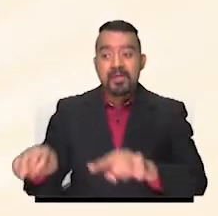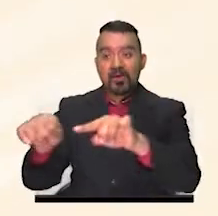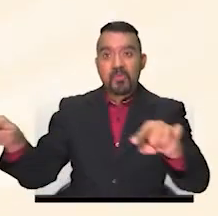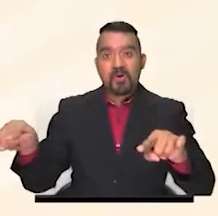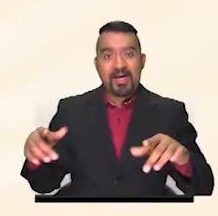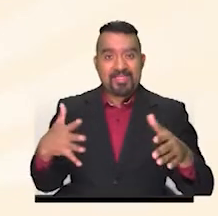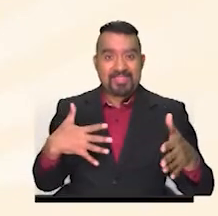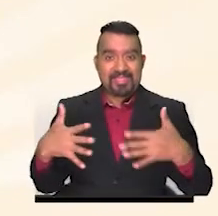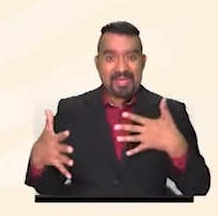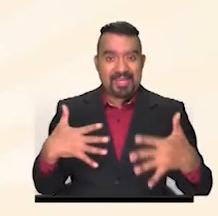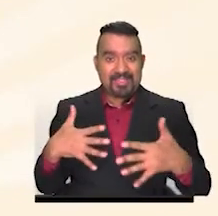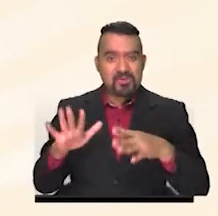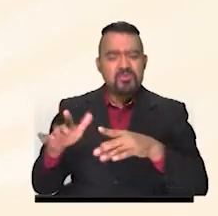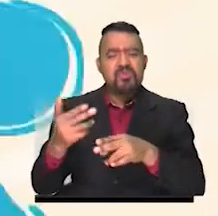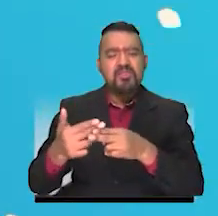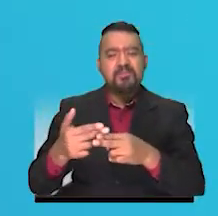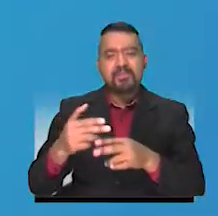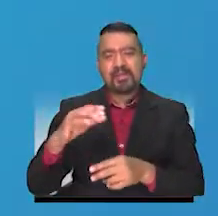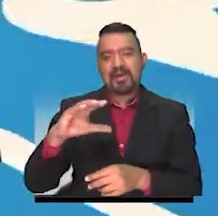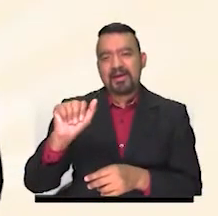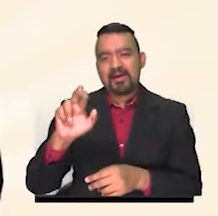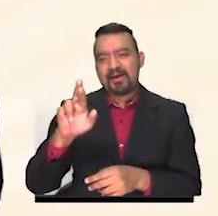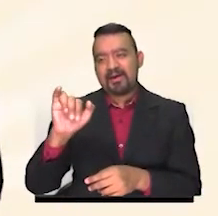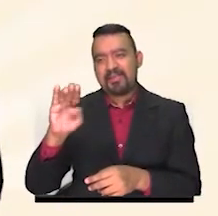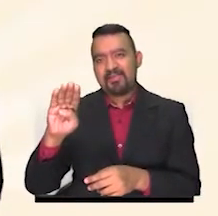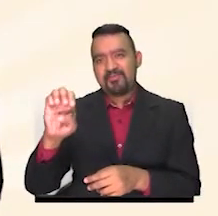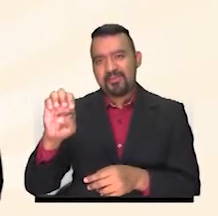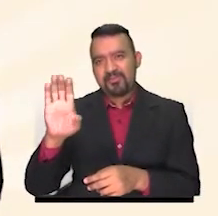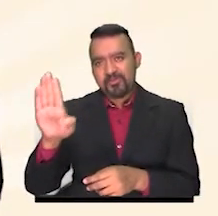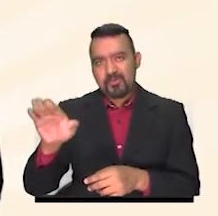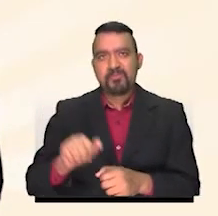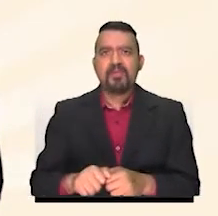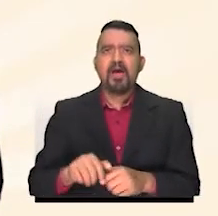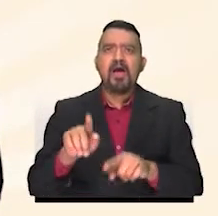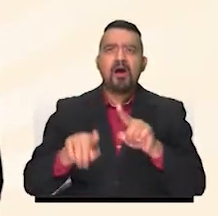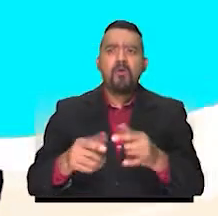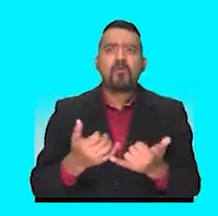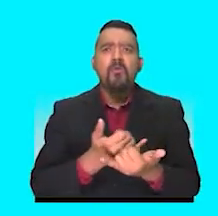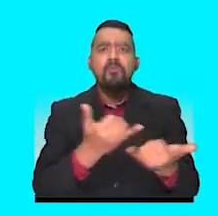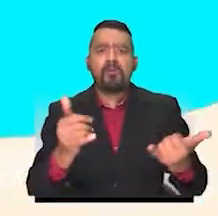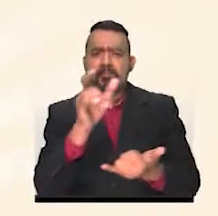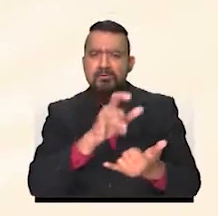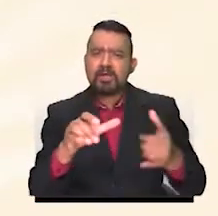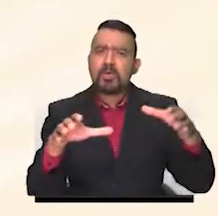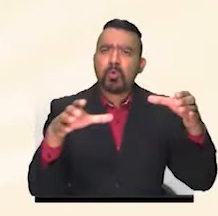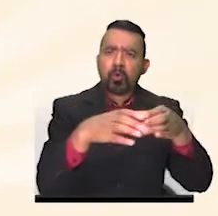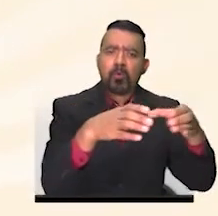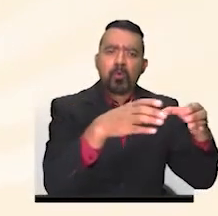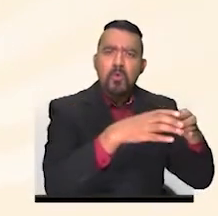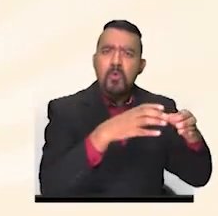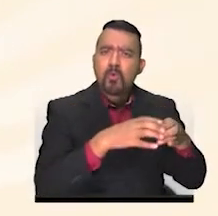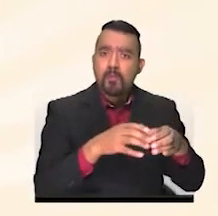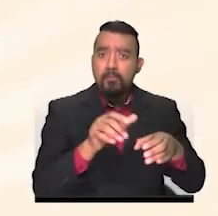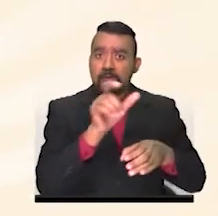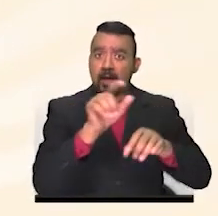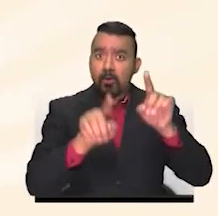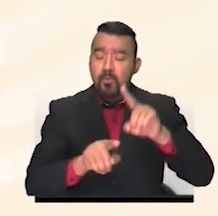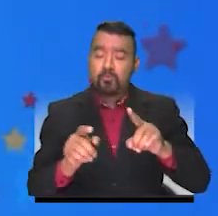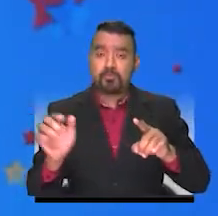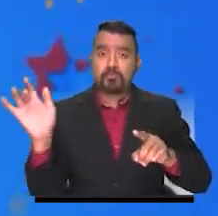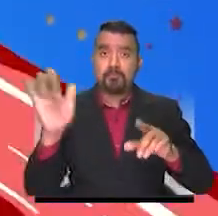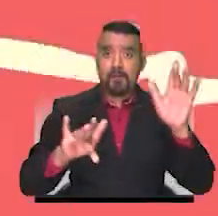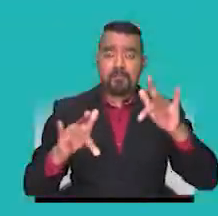cultural caribe eventos artísticos y culturales con grupos de la ciudad y los mejores conciertos en la tarima principal